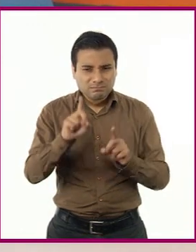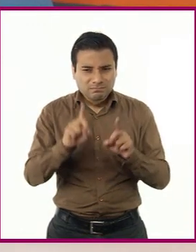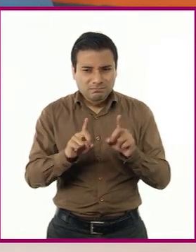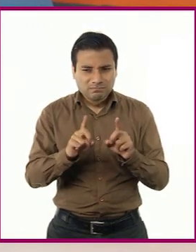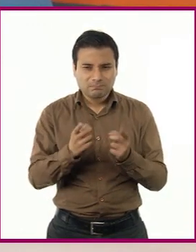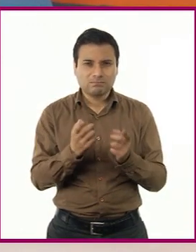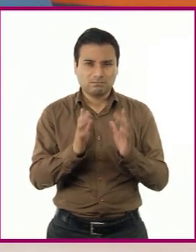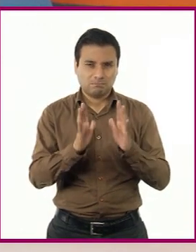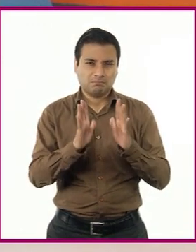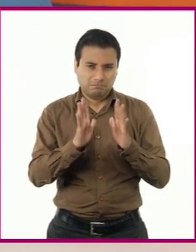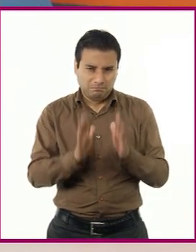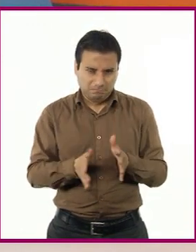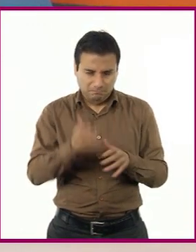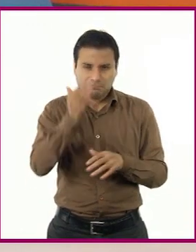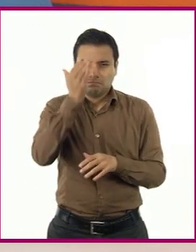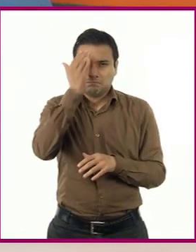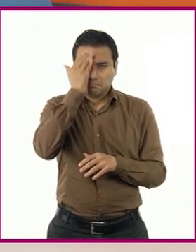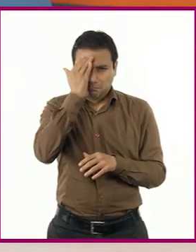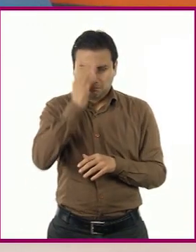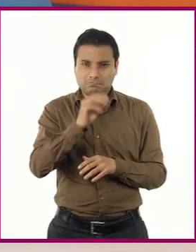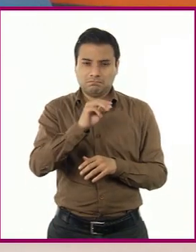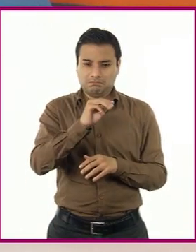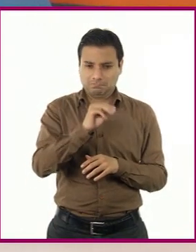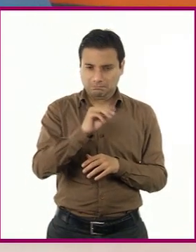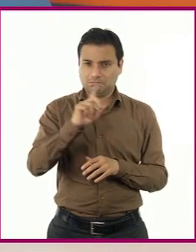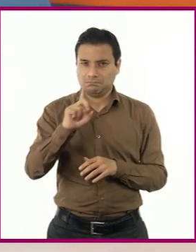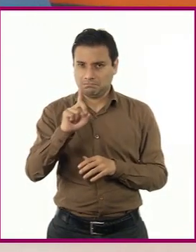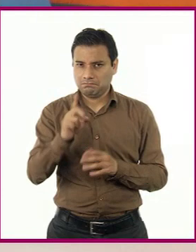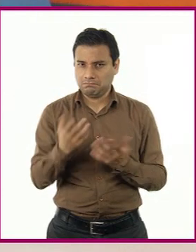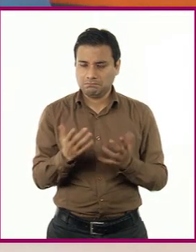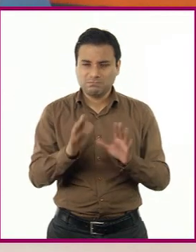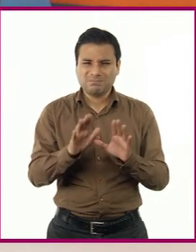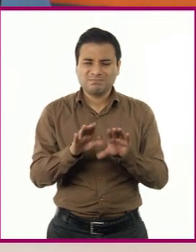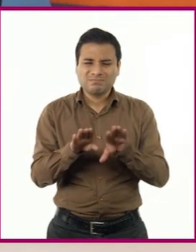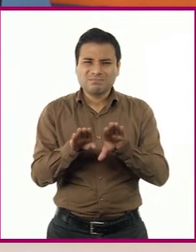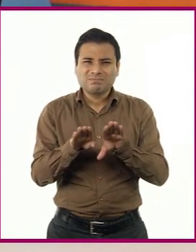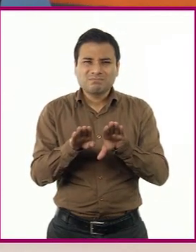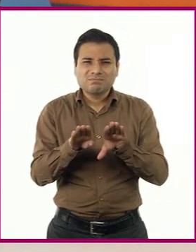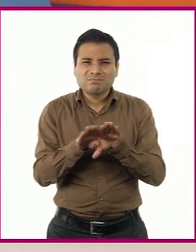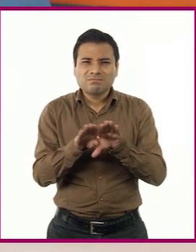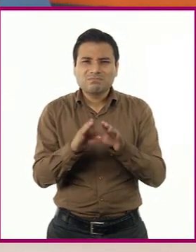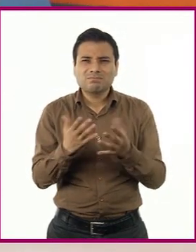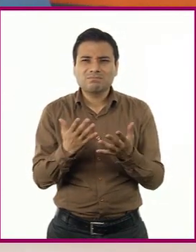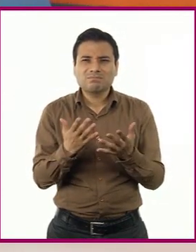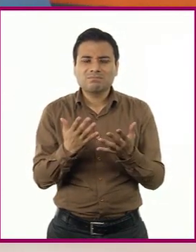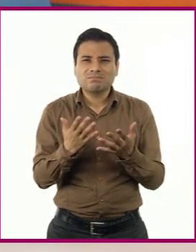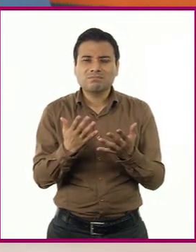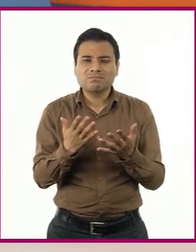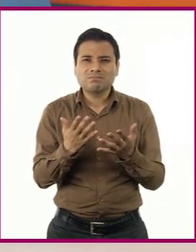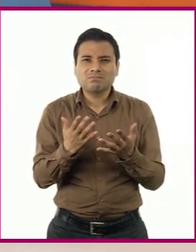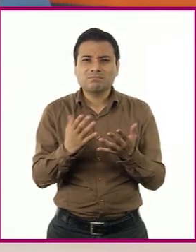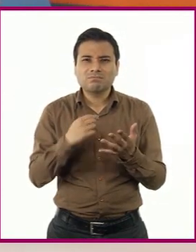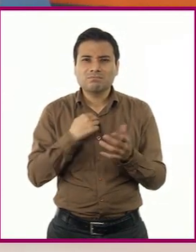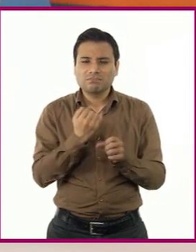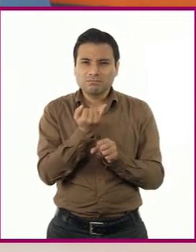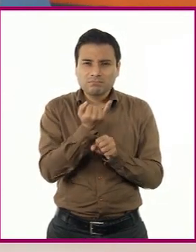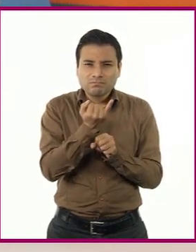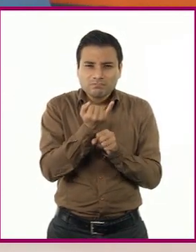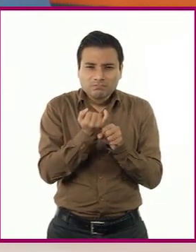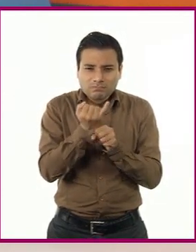consisten las medidas de dispersión, pero ¿cómo se aplican para interpretar los datos de un estudio